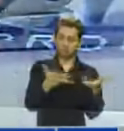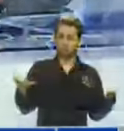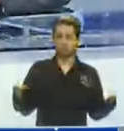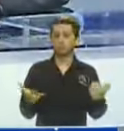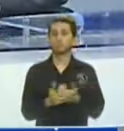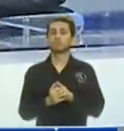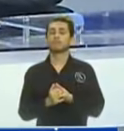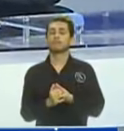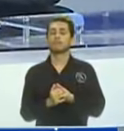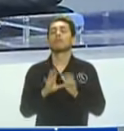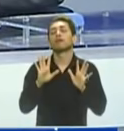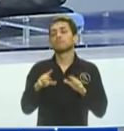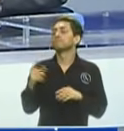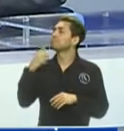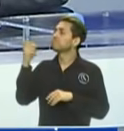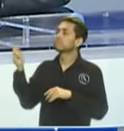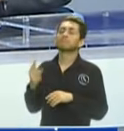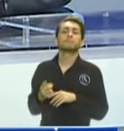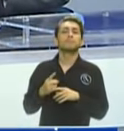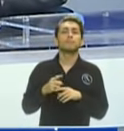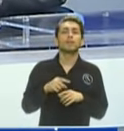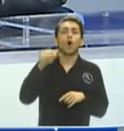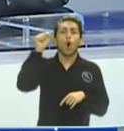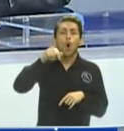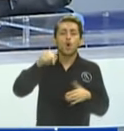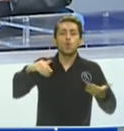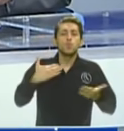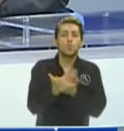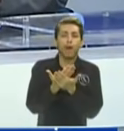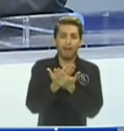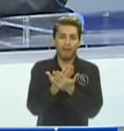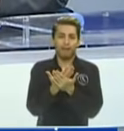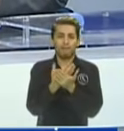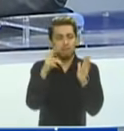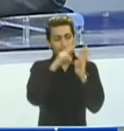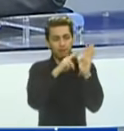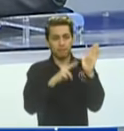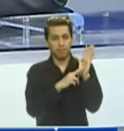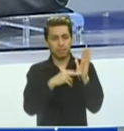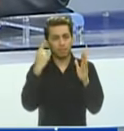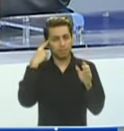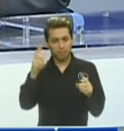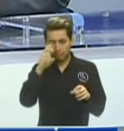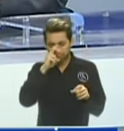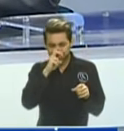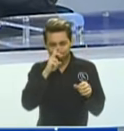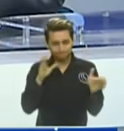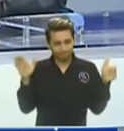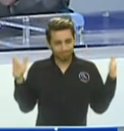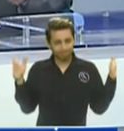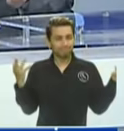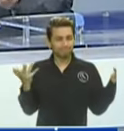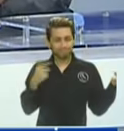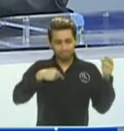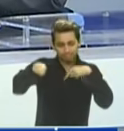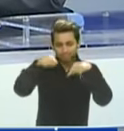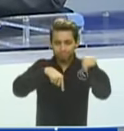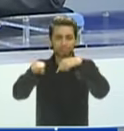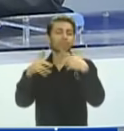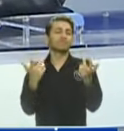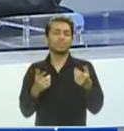hoy algunas nuevas disposiciones, dadas las restricciones que ya teníamos. ¿En base a qué se